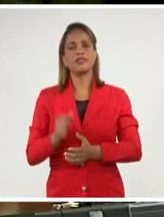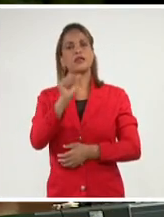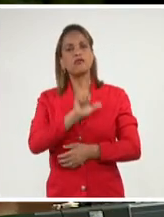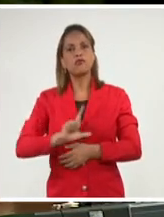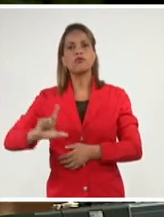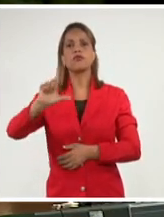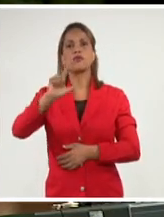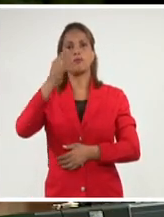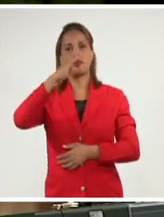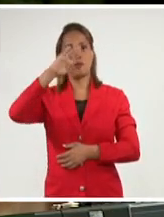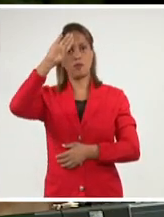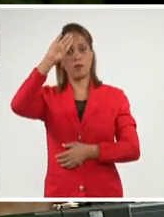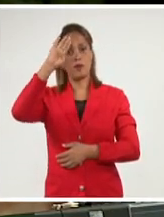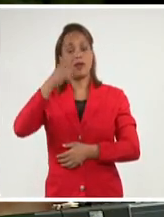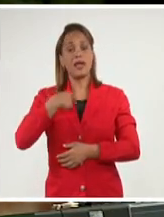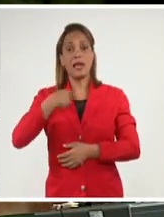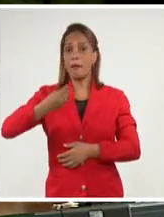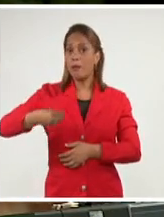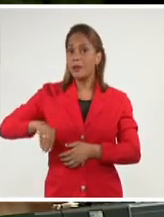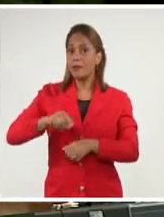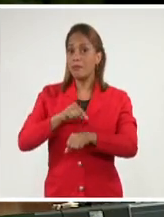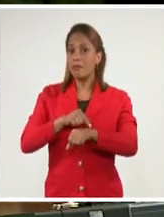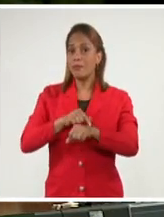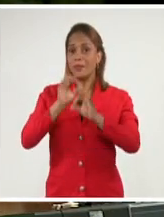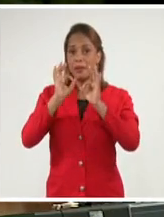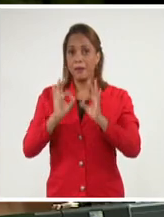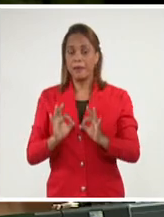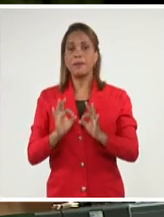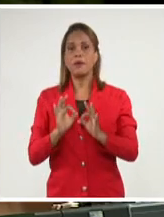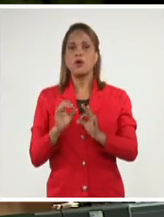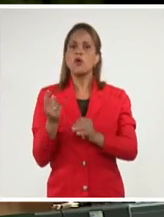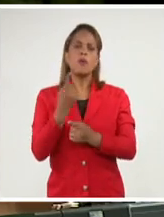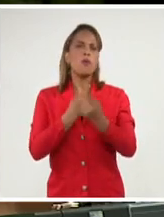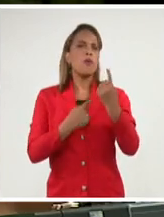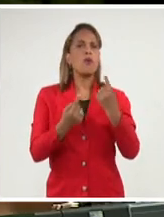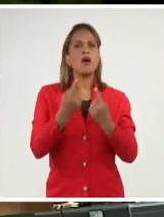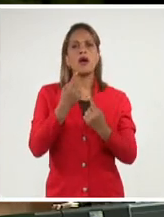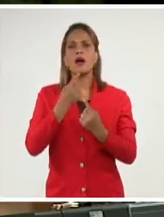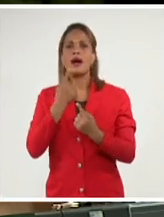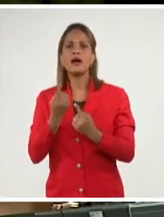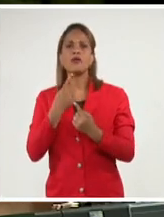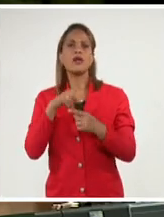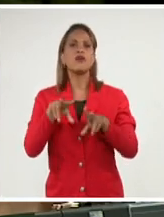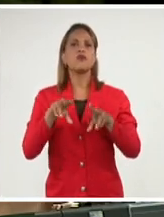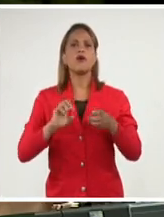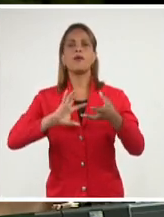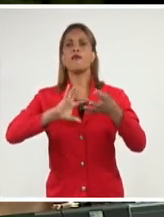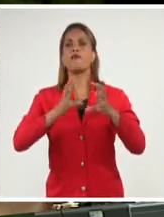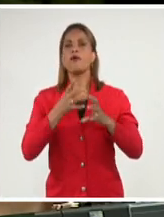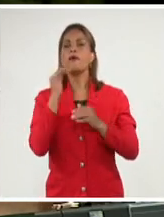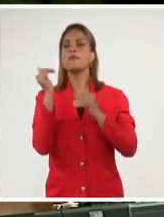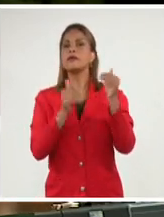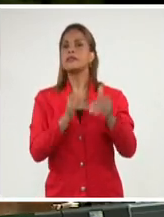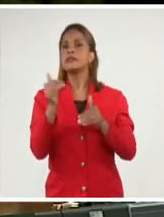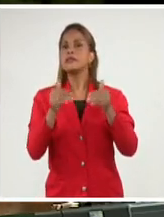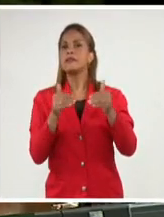cubano, y aprovechar como un espejismo las nuevas formas de